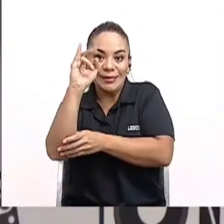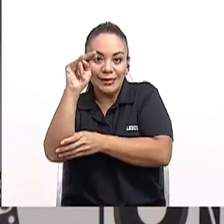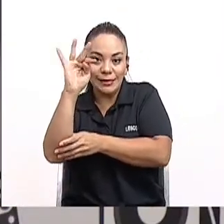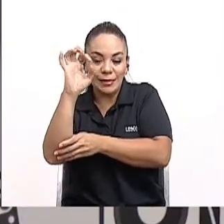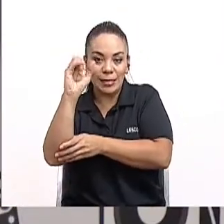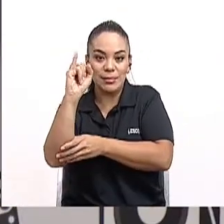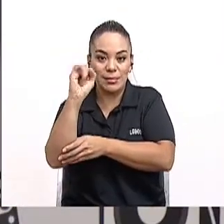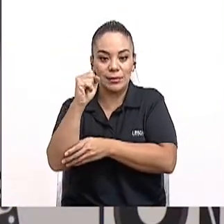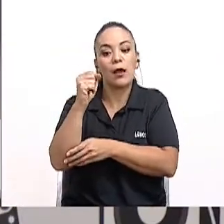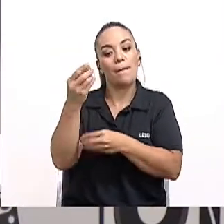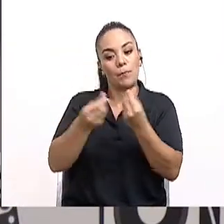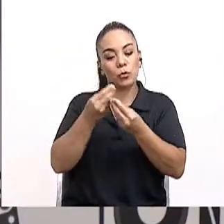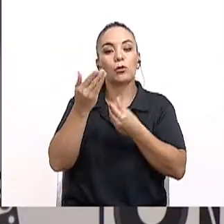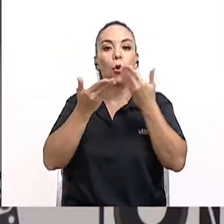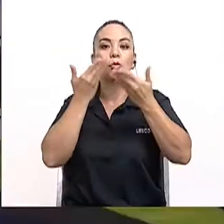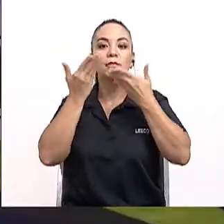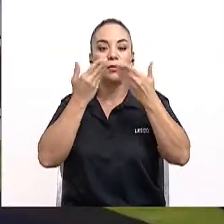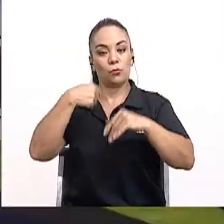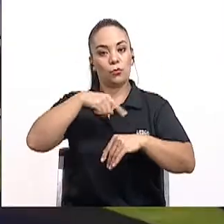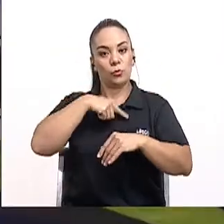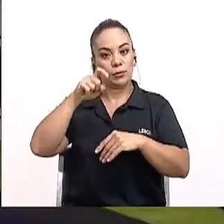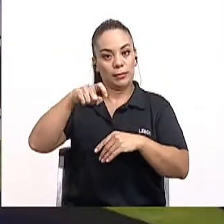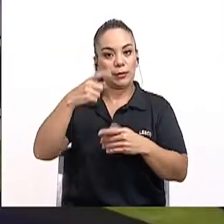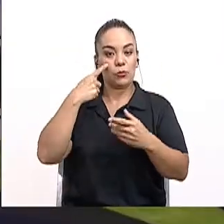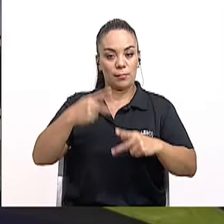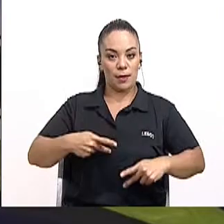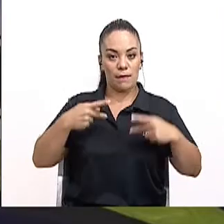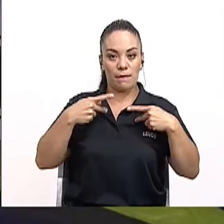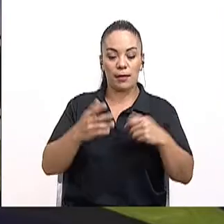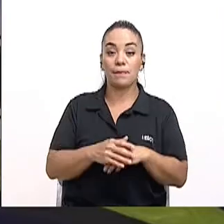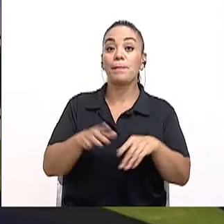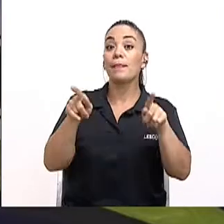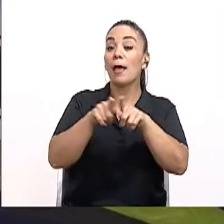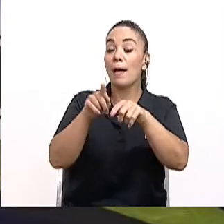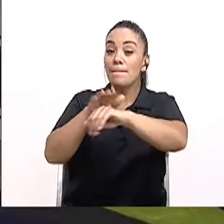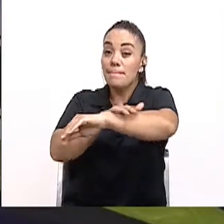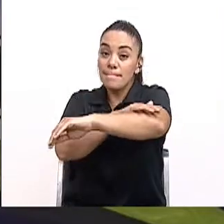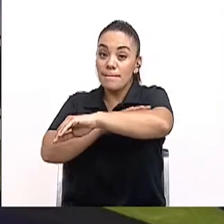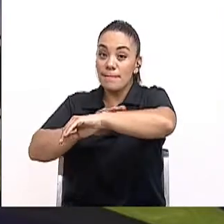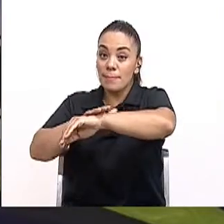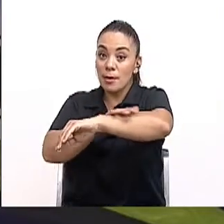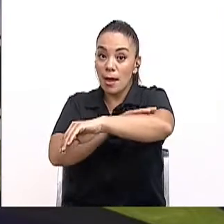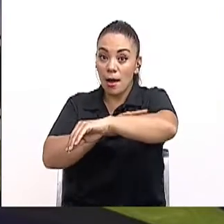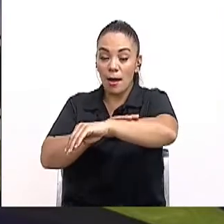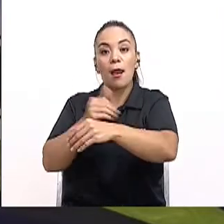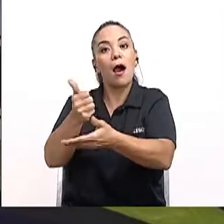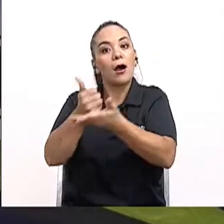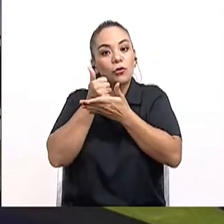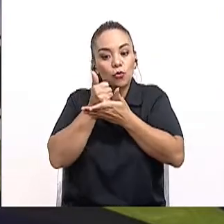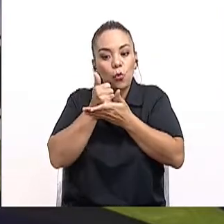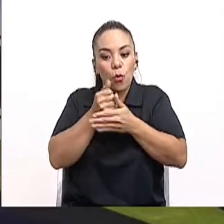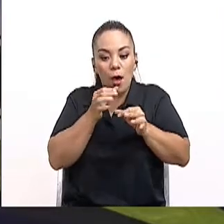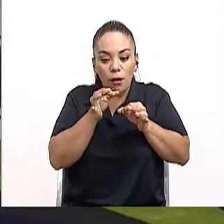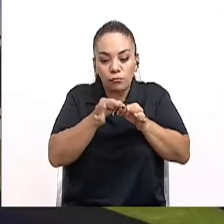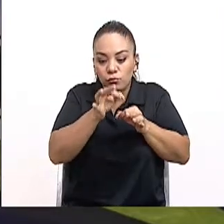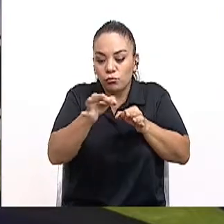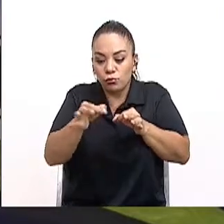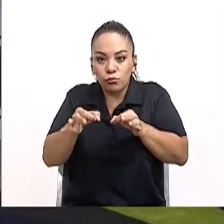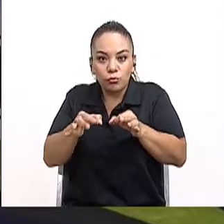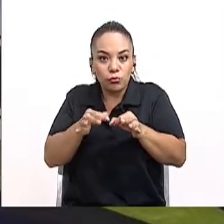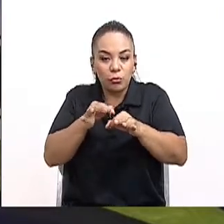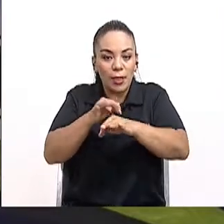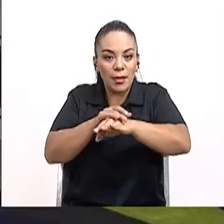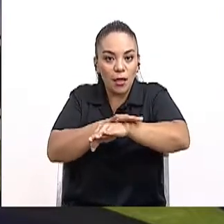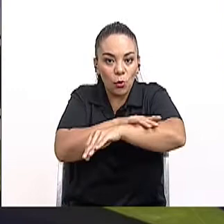que nosotros respiramos y que usamos para vivir. También en nuestra piel regenera los tejidos porque activa una vitamina que se llama